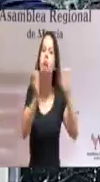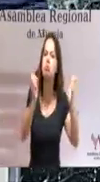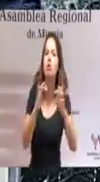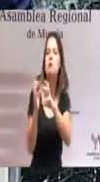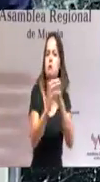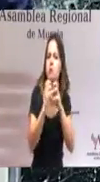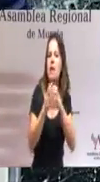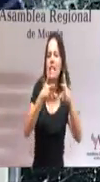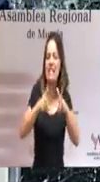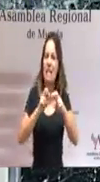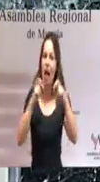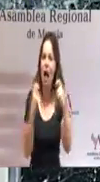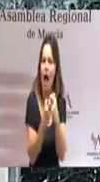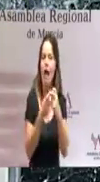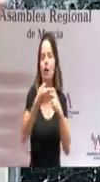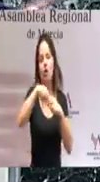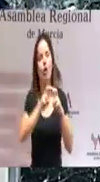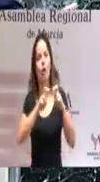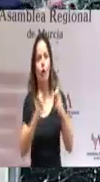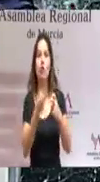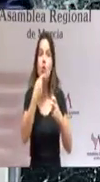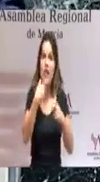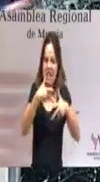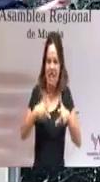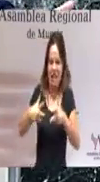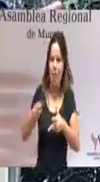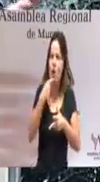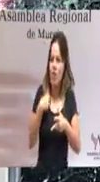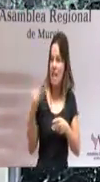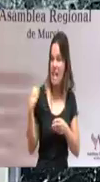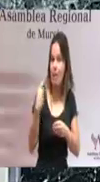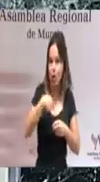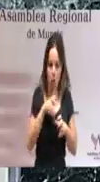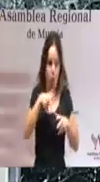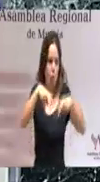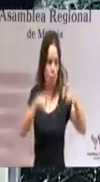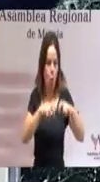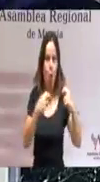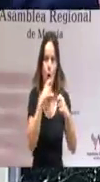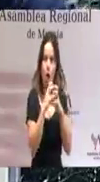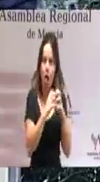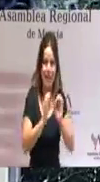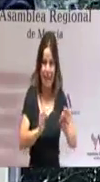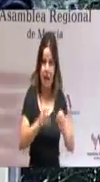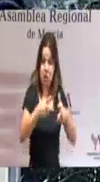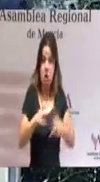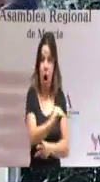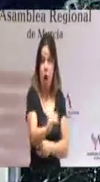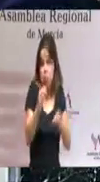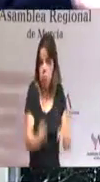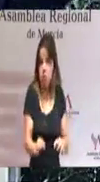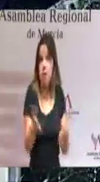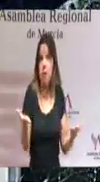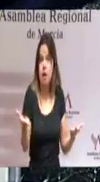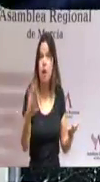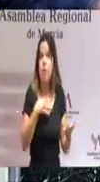y va de sillas, y va de sentarse. Usted ha hablado de sillas, pero nunca nos ha llamado para sentarnos en ellas. Las sillas estarán ahí. Y